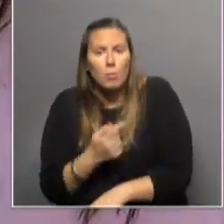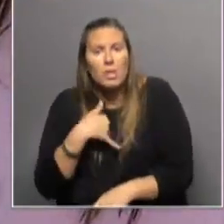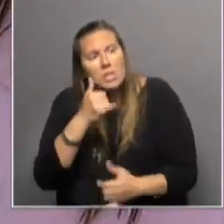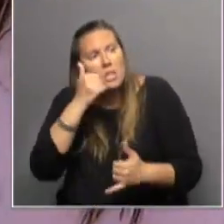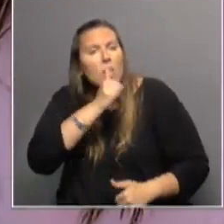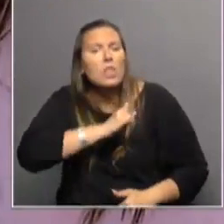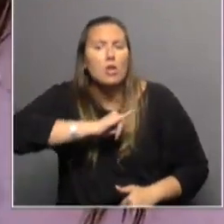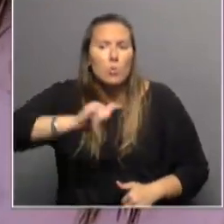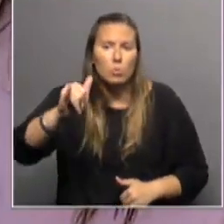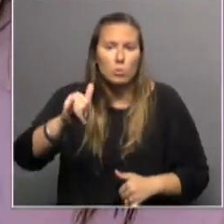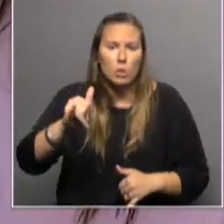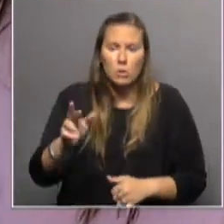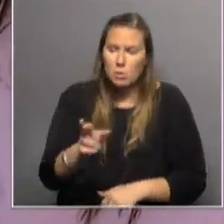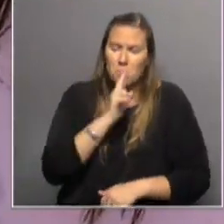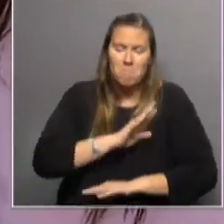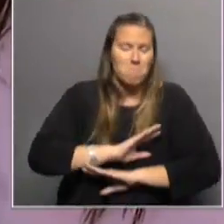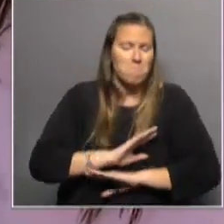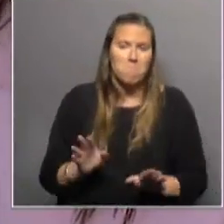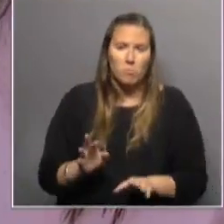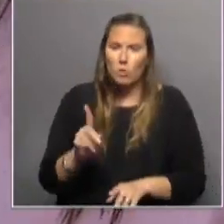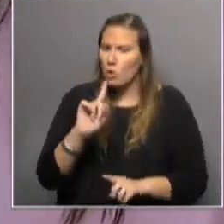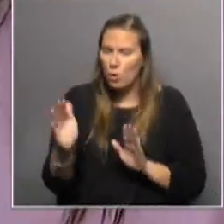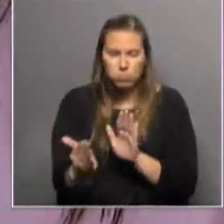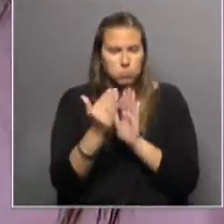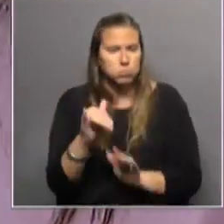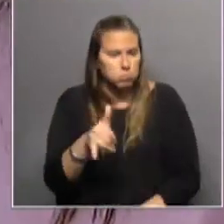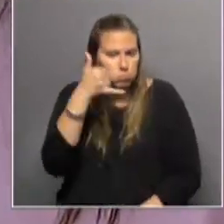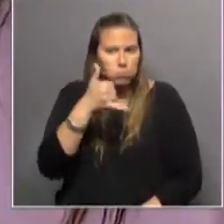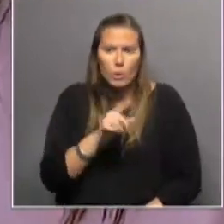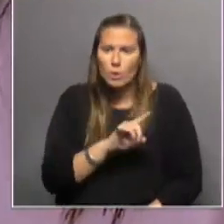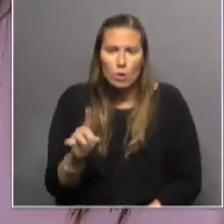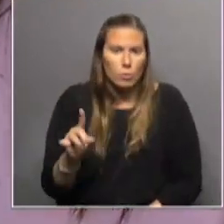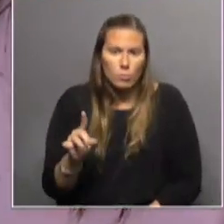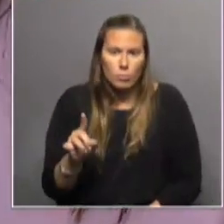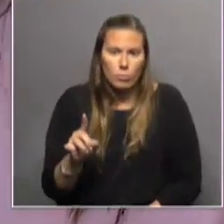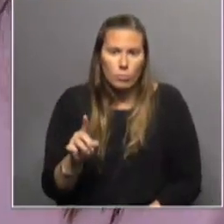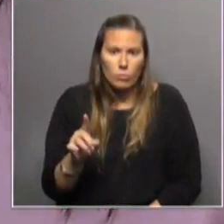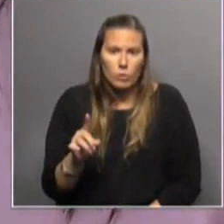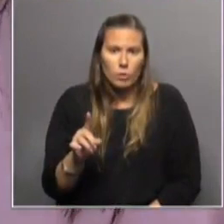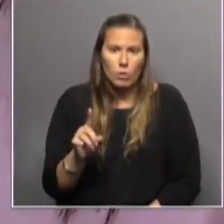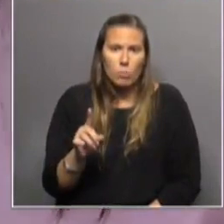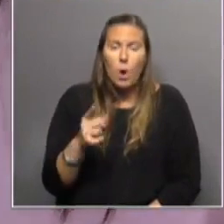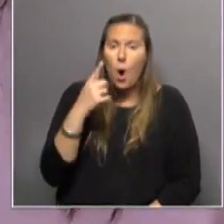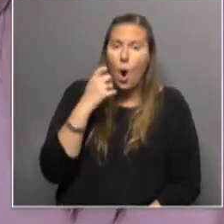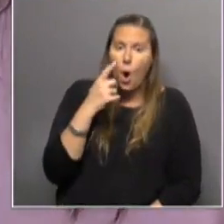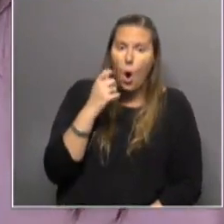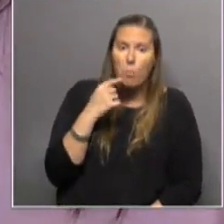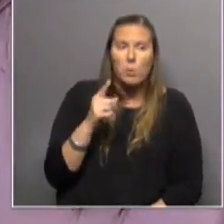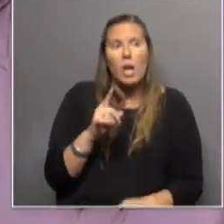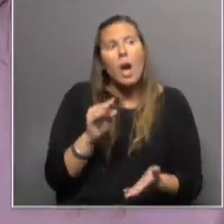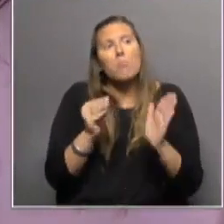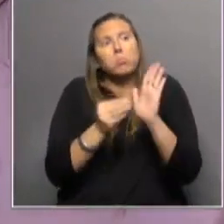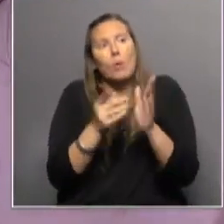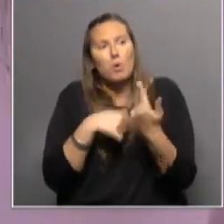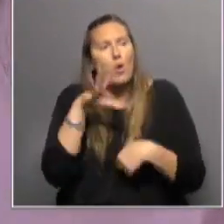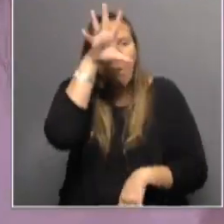denuncia, no nos responden, no nos atienden, queda como requerido el hombre y no lo van a buscar. A